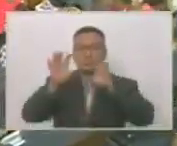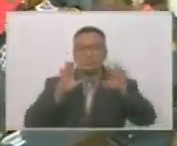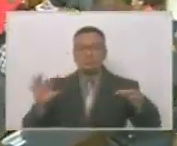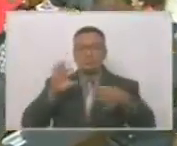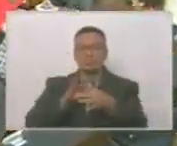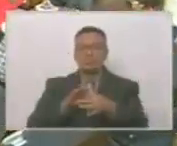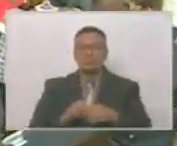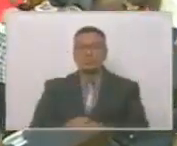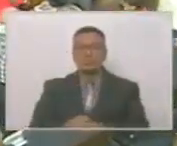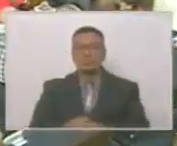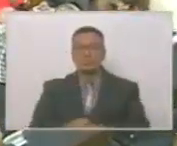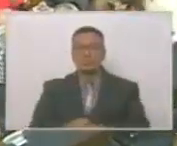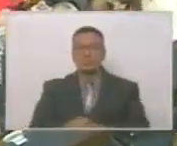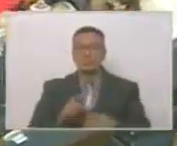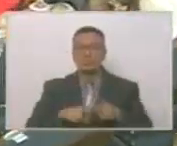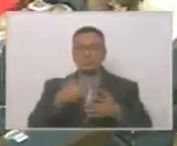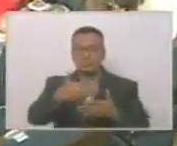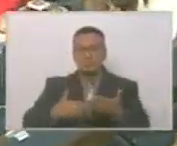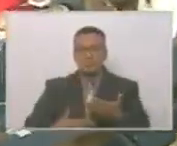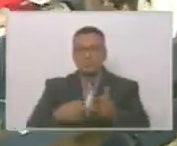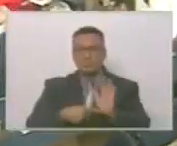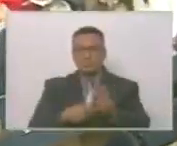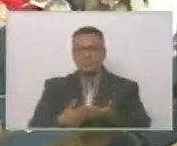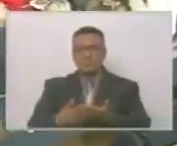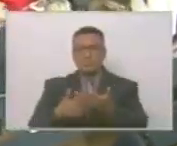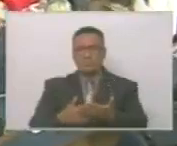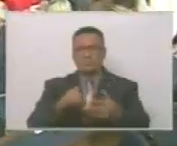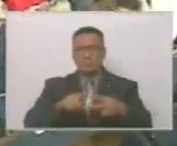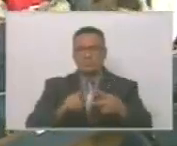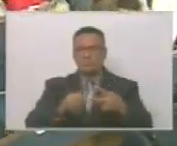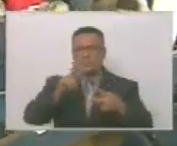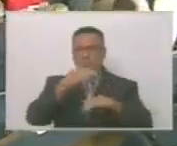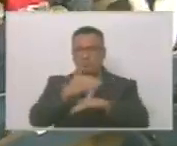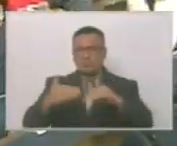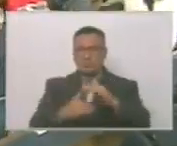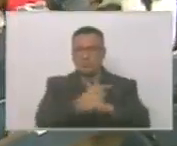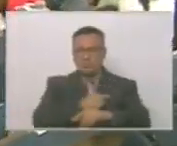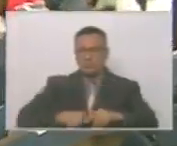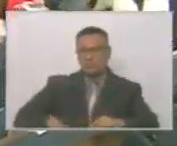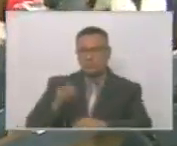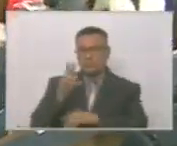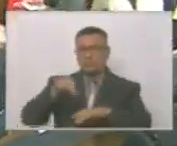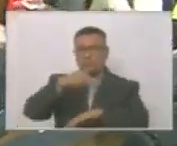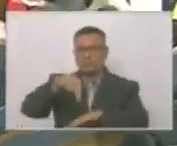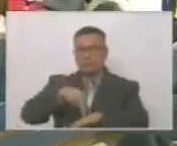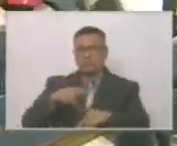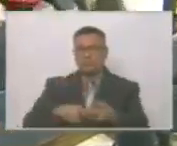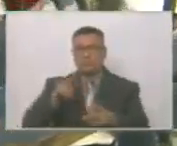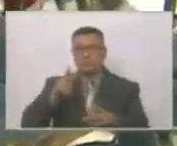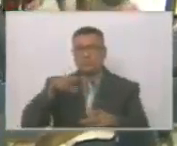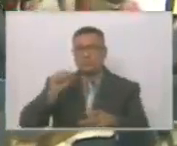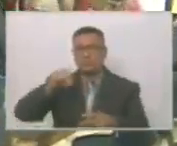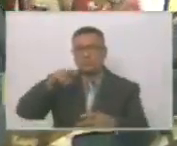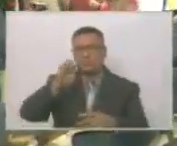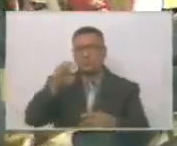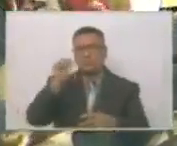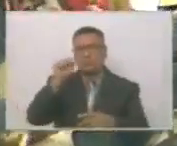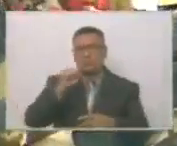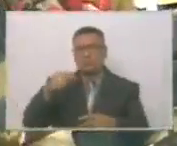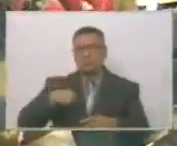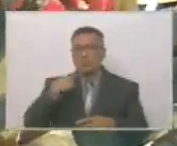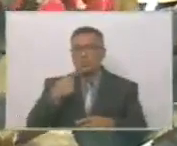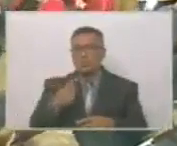Unidas. Pues este informe fue presentado por la segunda vicepresidenta del Parlamento Nacional, Vanessa Montero, quien